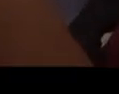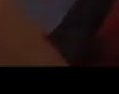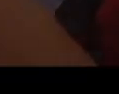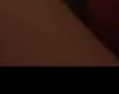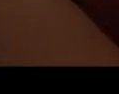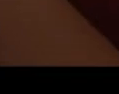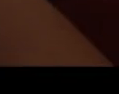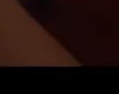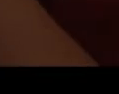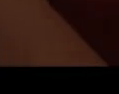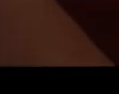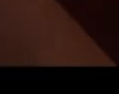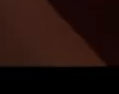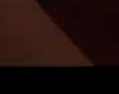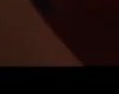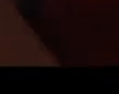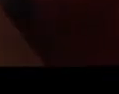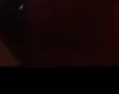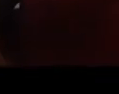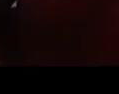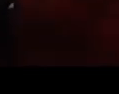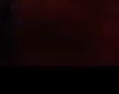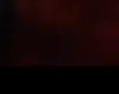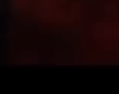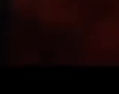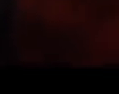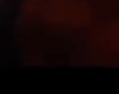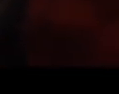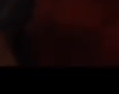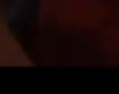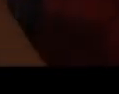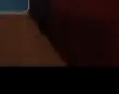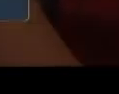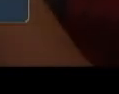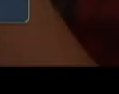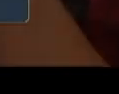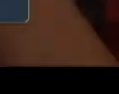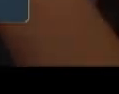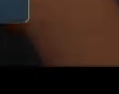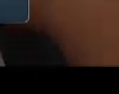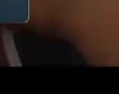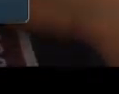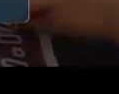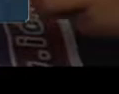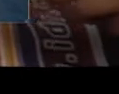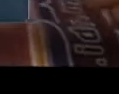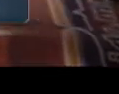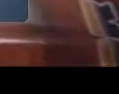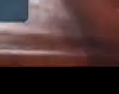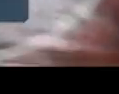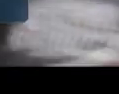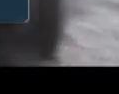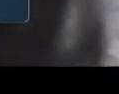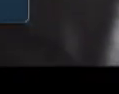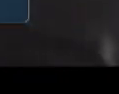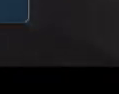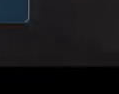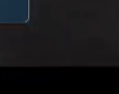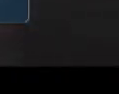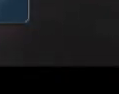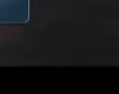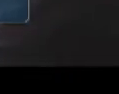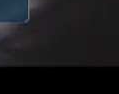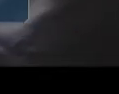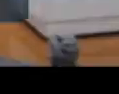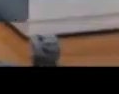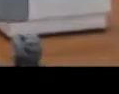El interés de los niños por la robótica se ha intensificado en los últimos años, y qué mejor que impulsar su conocimiento que con un curso de verano enfocado a